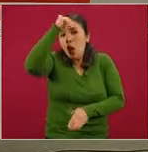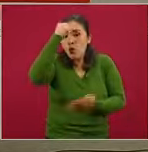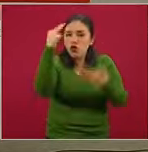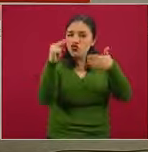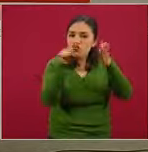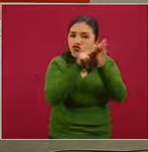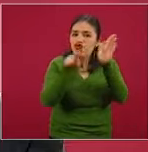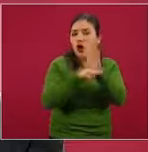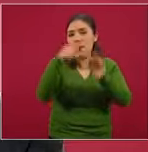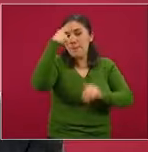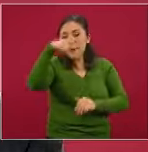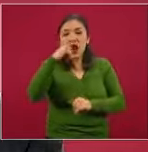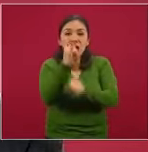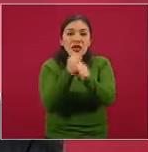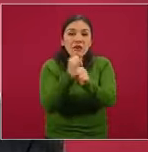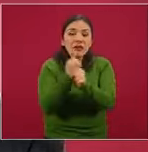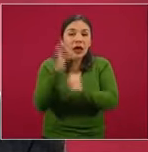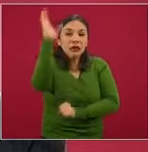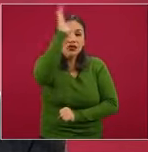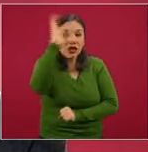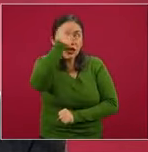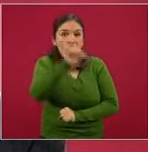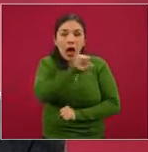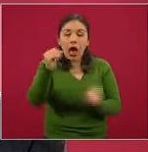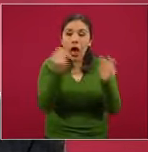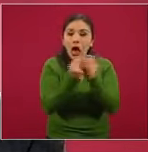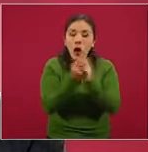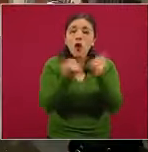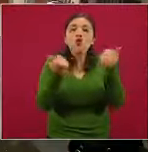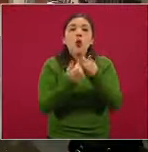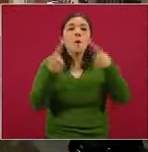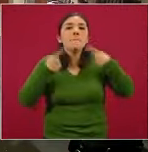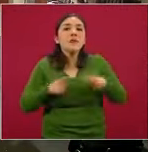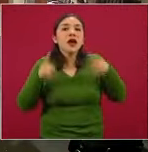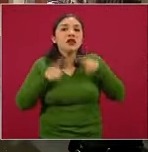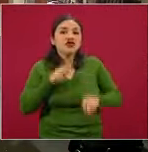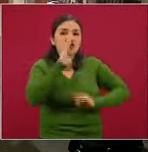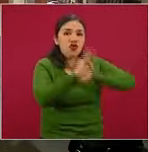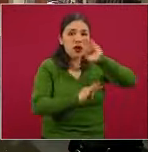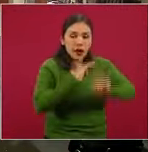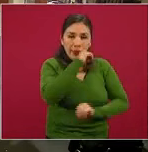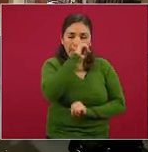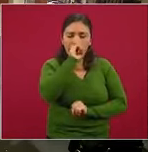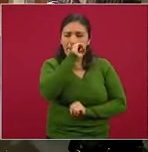la investigación científica en sujetos humanos.